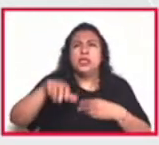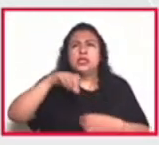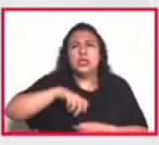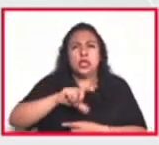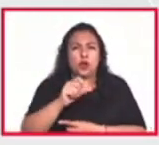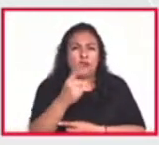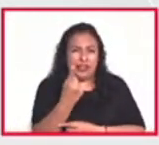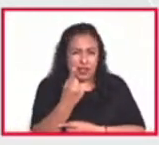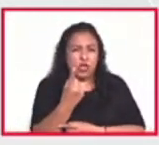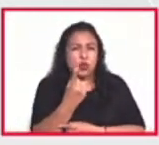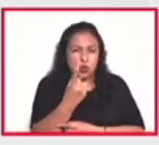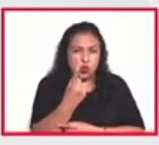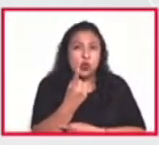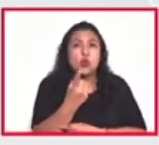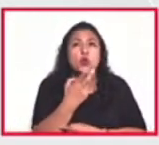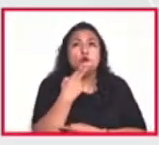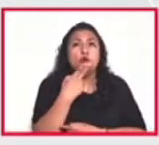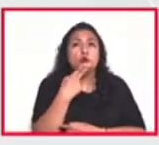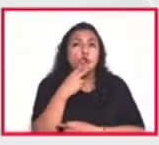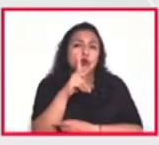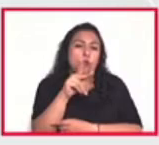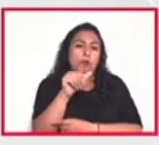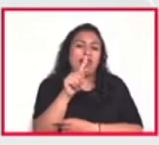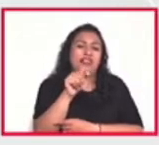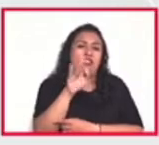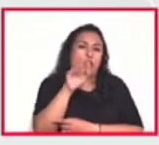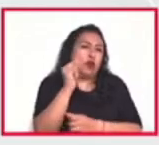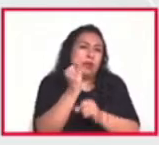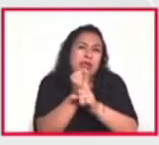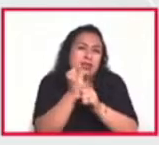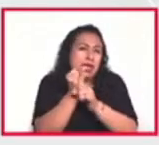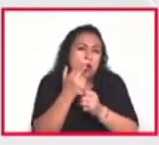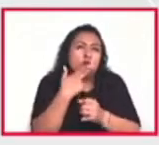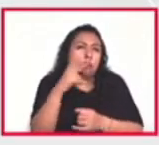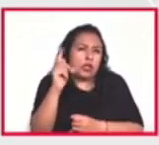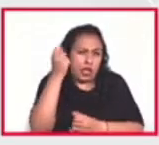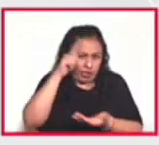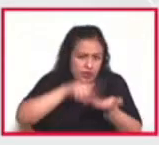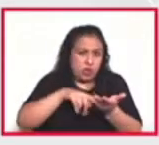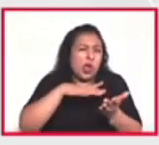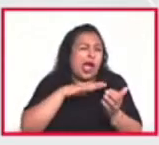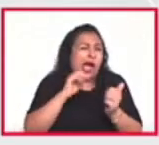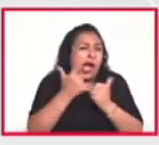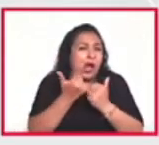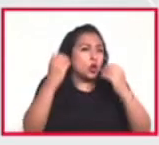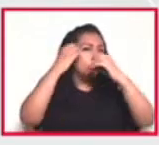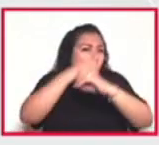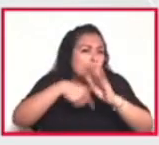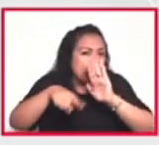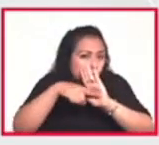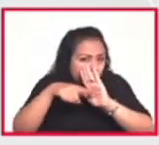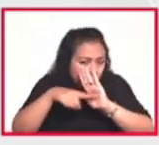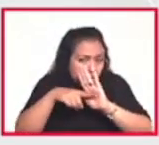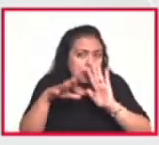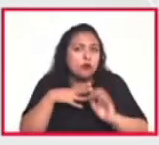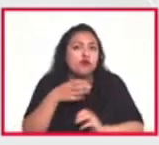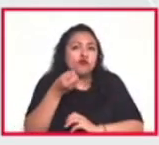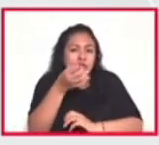¿no? La plataforma, como cualquier medio, como cualquier tecnología, tienen un lado oscuro, pero evidentemente también aportan algo a la